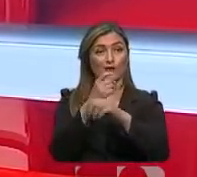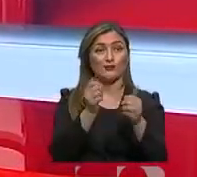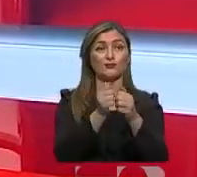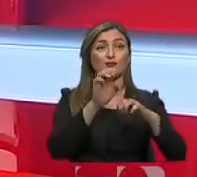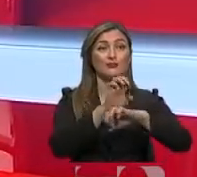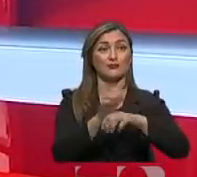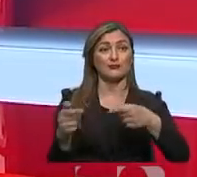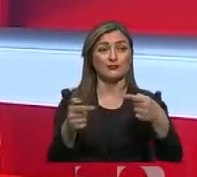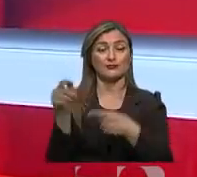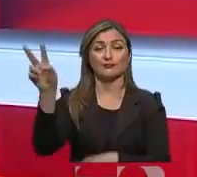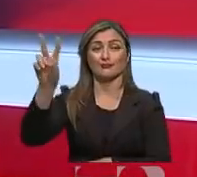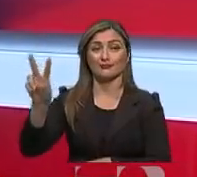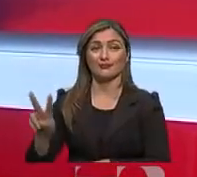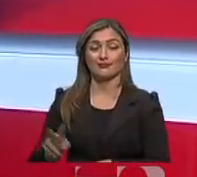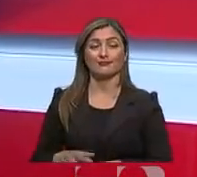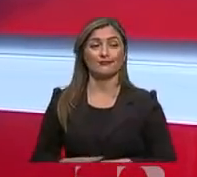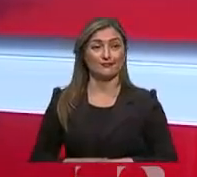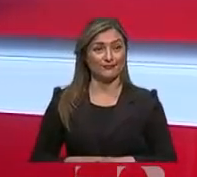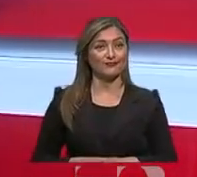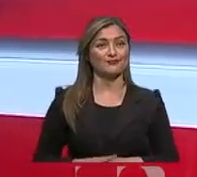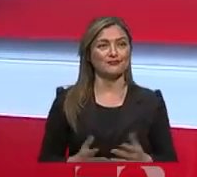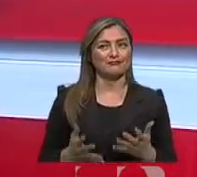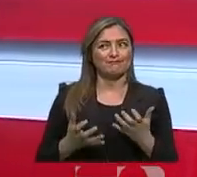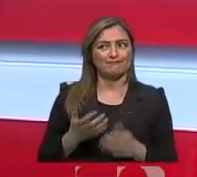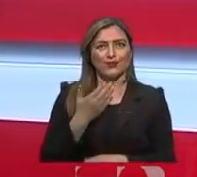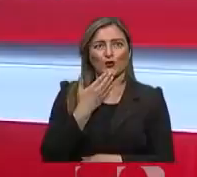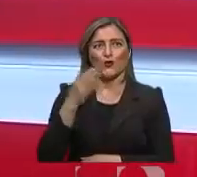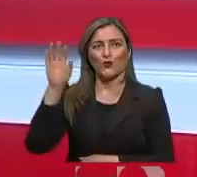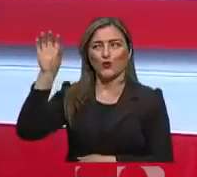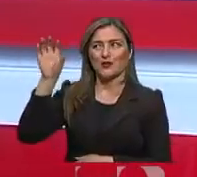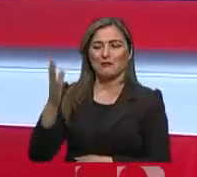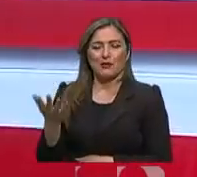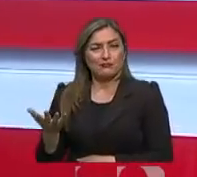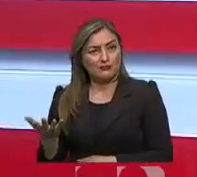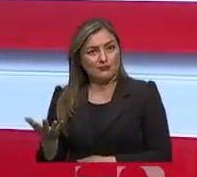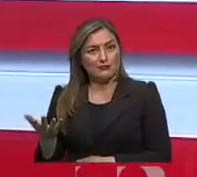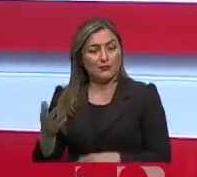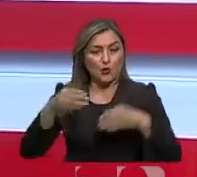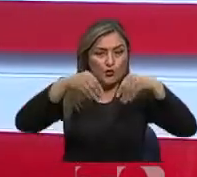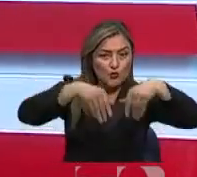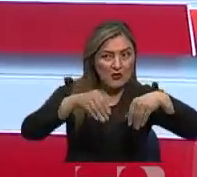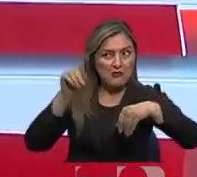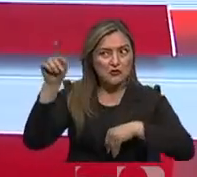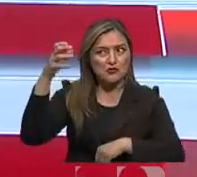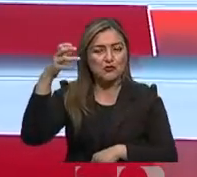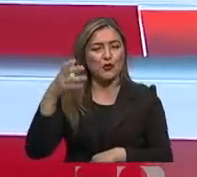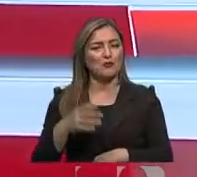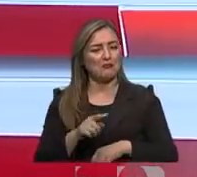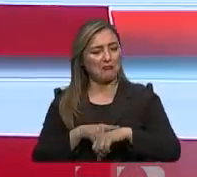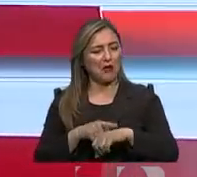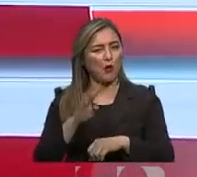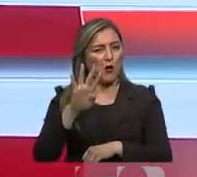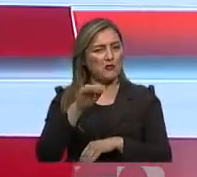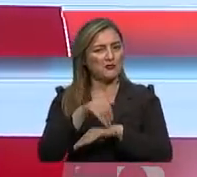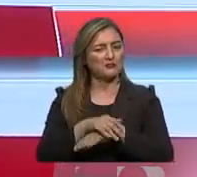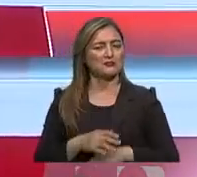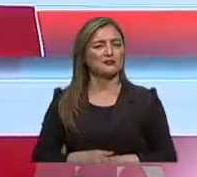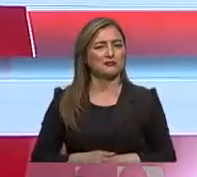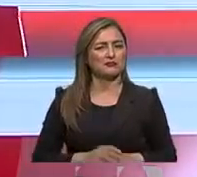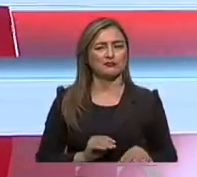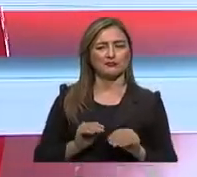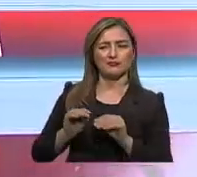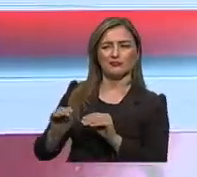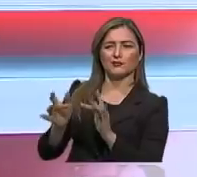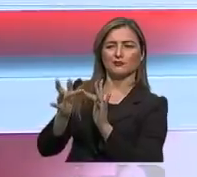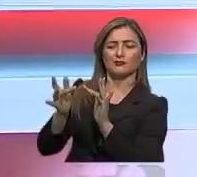se enfrenta a su similar de Venezuela y queremos saber cómo va a estar el tiempo a la hora del partido. Inmediatamente nos trasladamos hasta el INAMI. Ahí